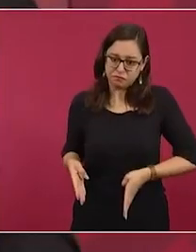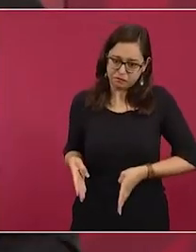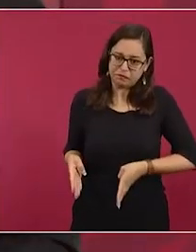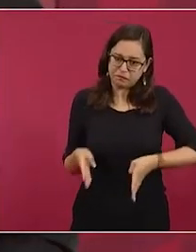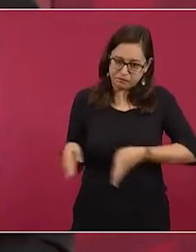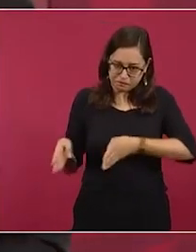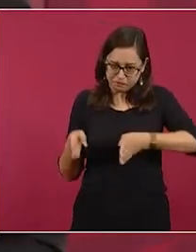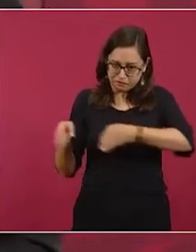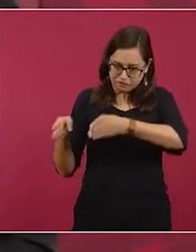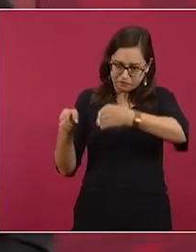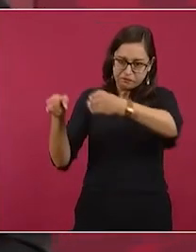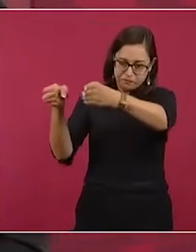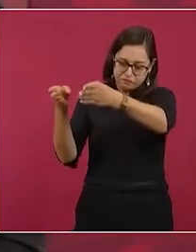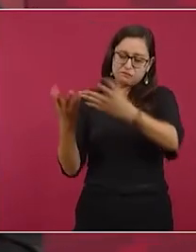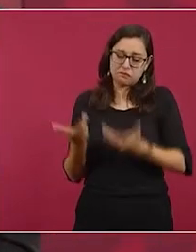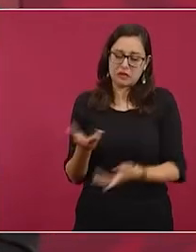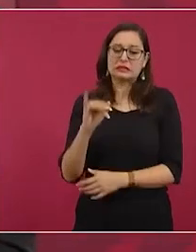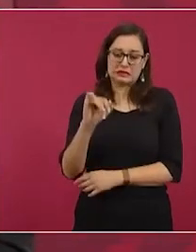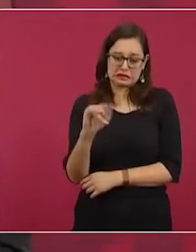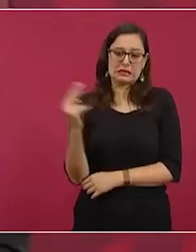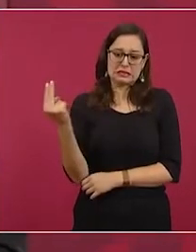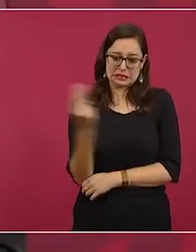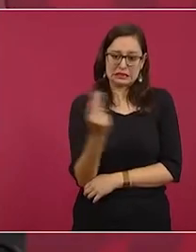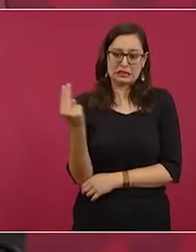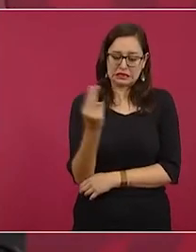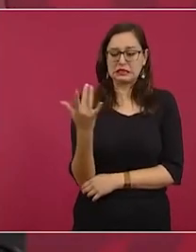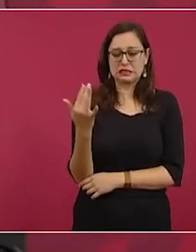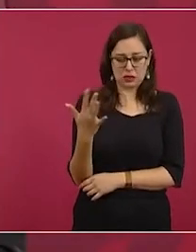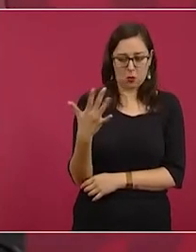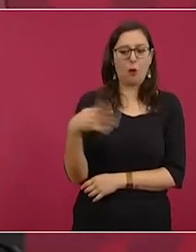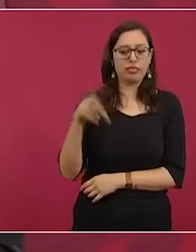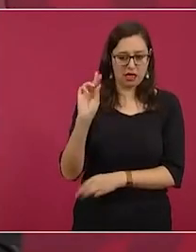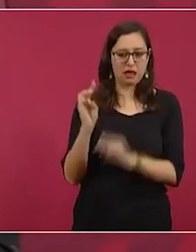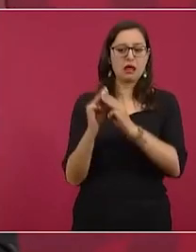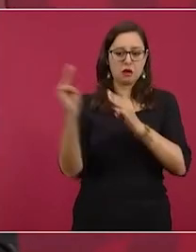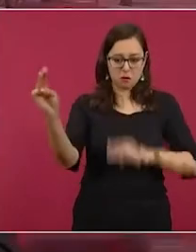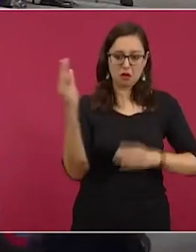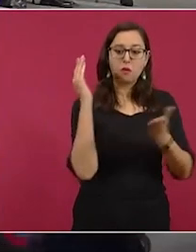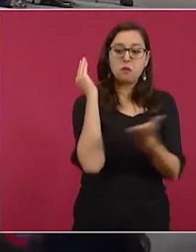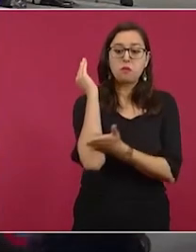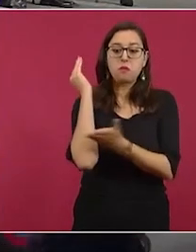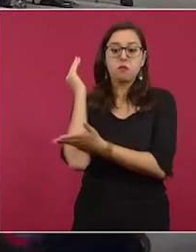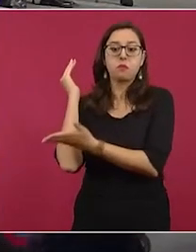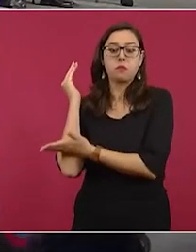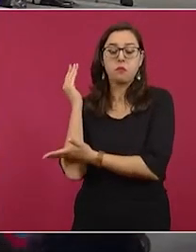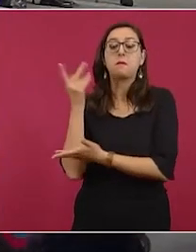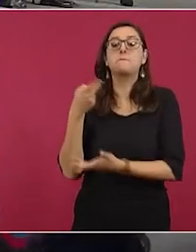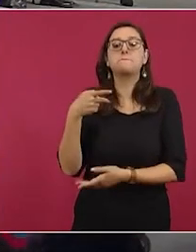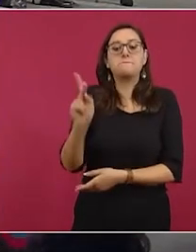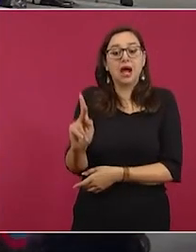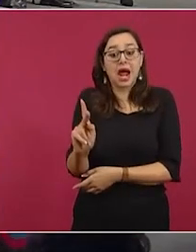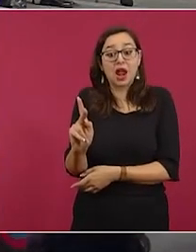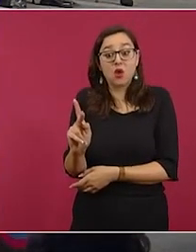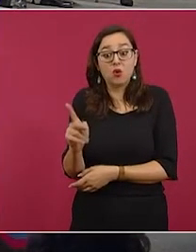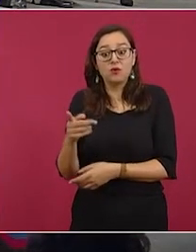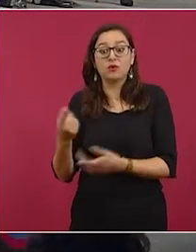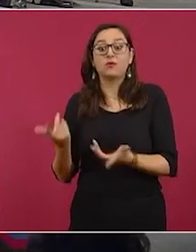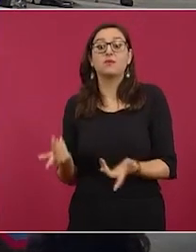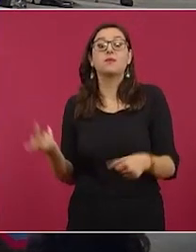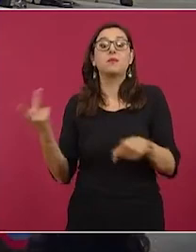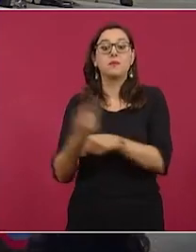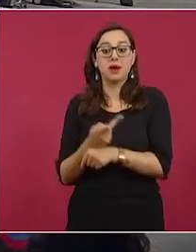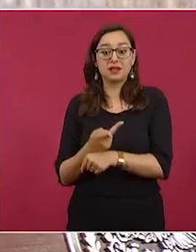vías para que pase el tren, a cambio de eso, estamos sembrando